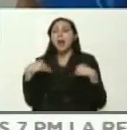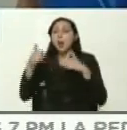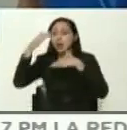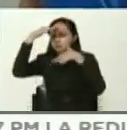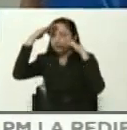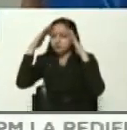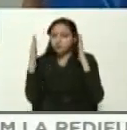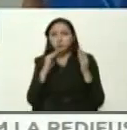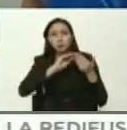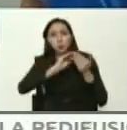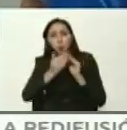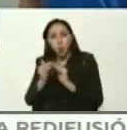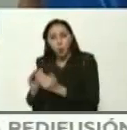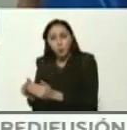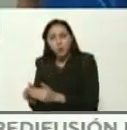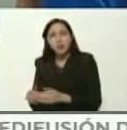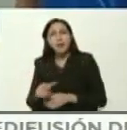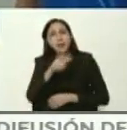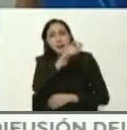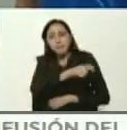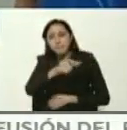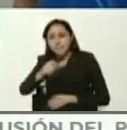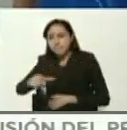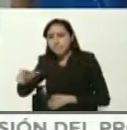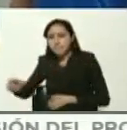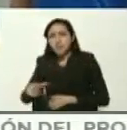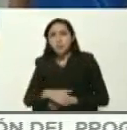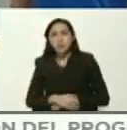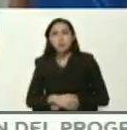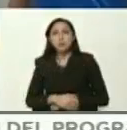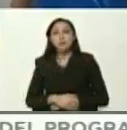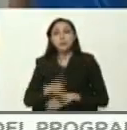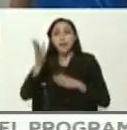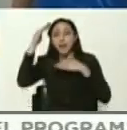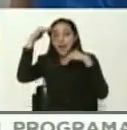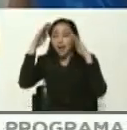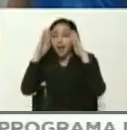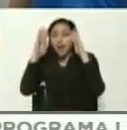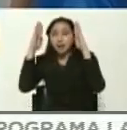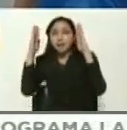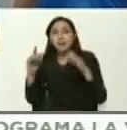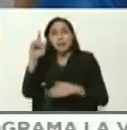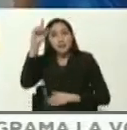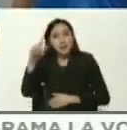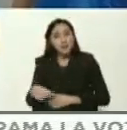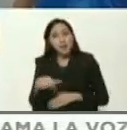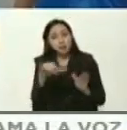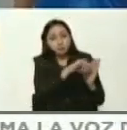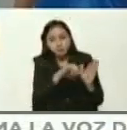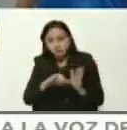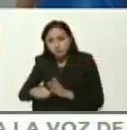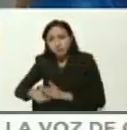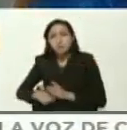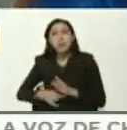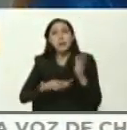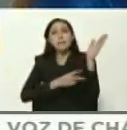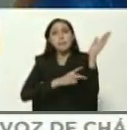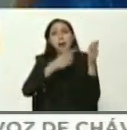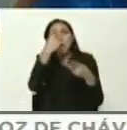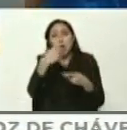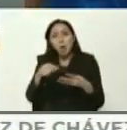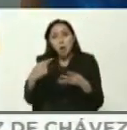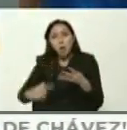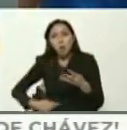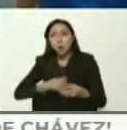integral comunitaria que atiende no solamente a la Cuenca del Chama, a la parroquia Jacinto Plaza, sino a la parroquia El Morro, Los Nevados. Es